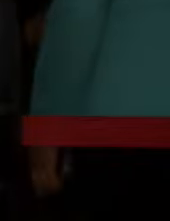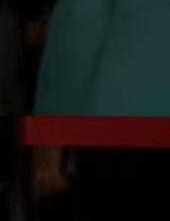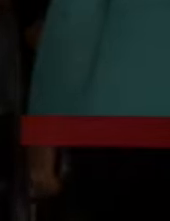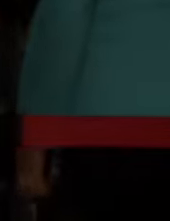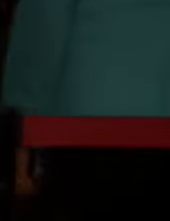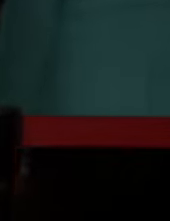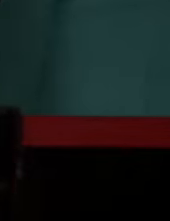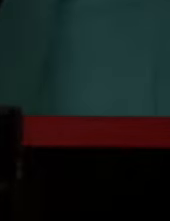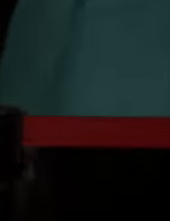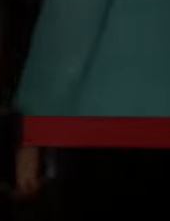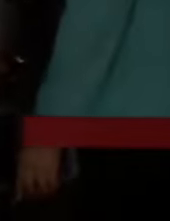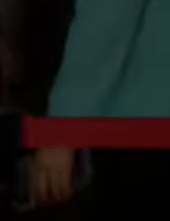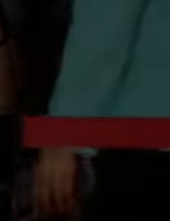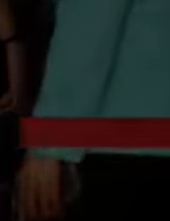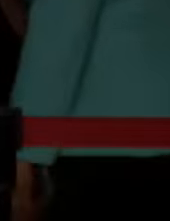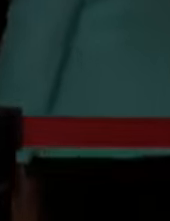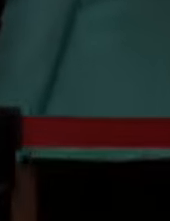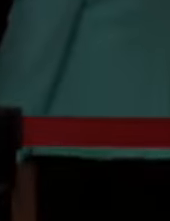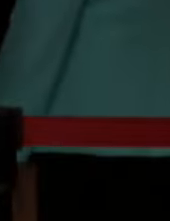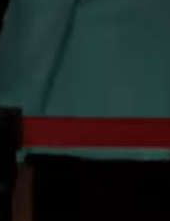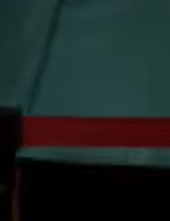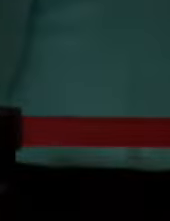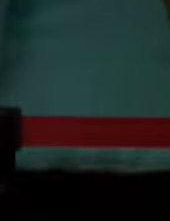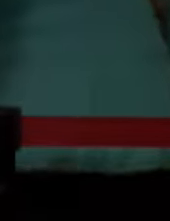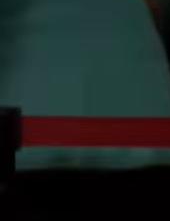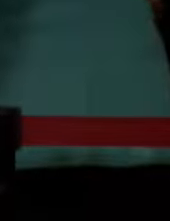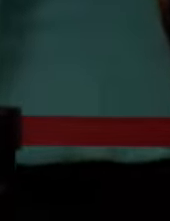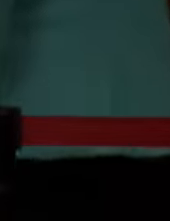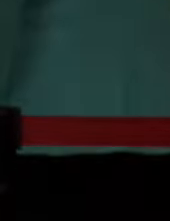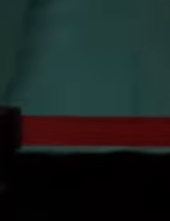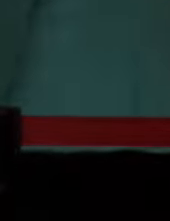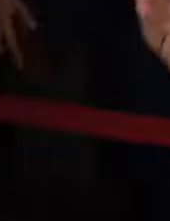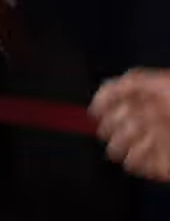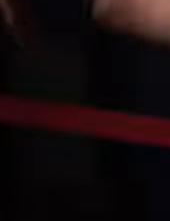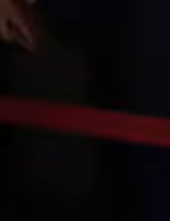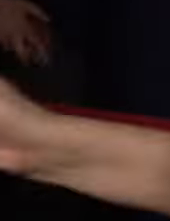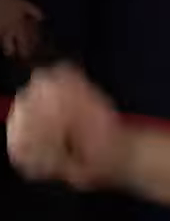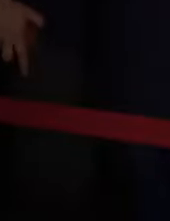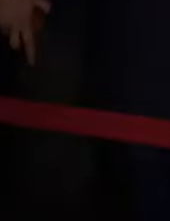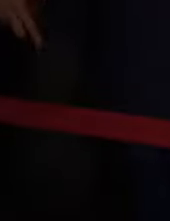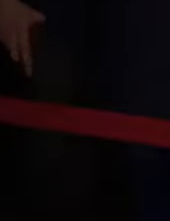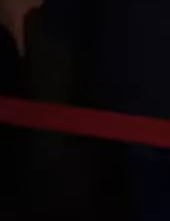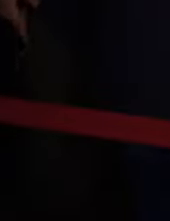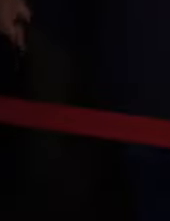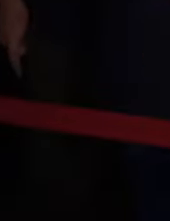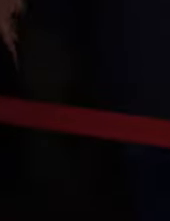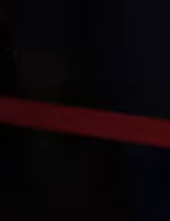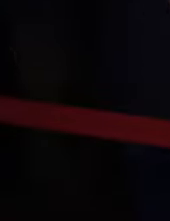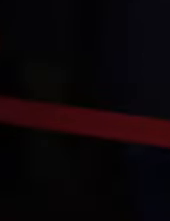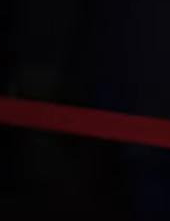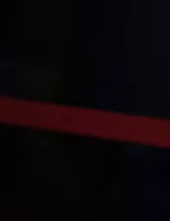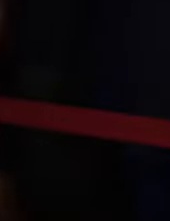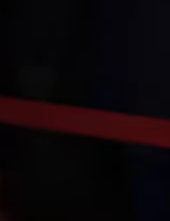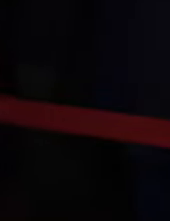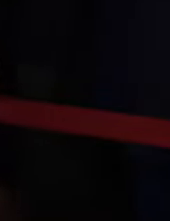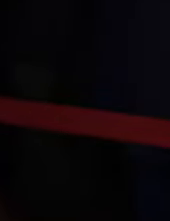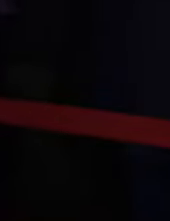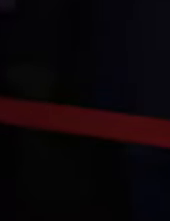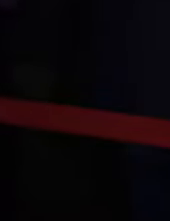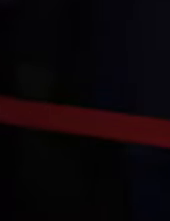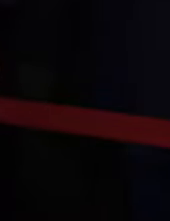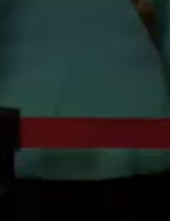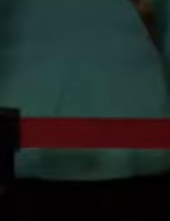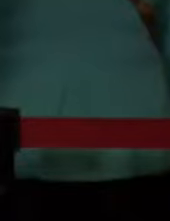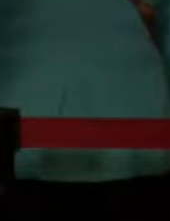gracias a la Inteligencia artificial ver el discurso del senador del senador todavía le digo senador del vicepresidente de